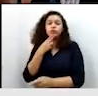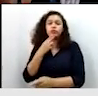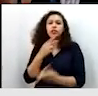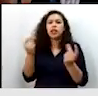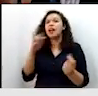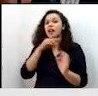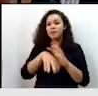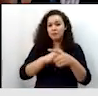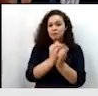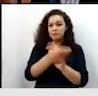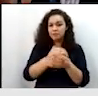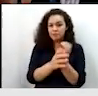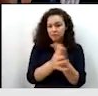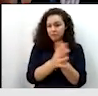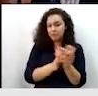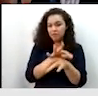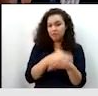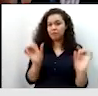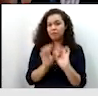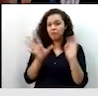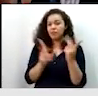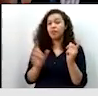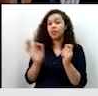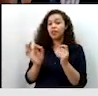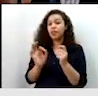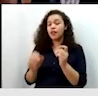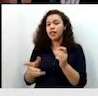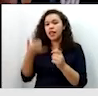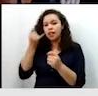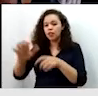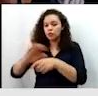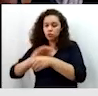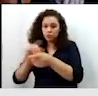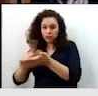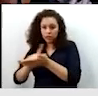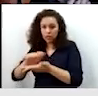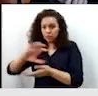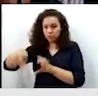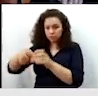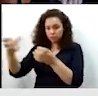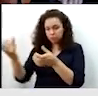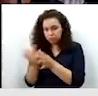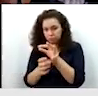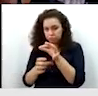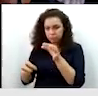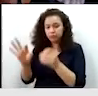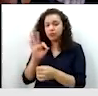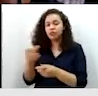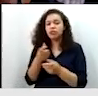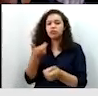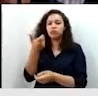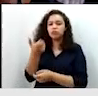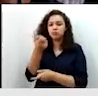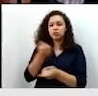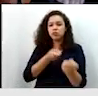de manitas y hasta de repente hasta una limpiecita continua de ese teléfono. A lo mejor si es un control que